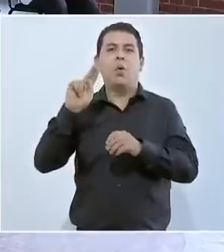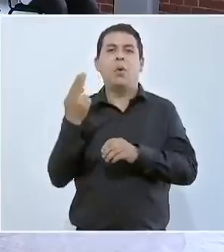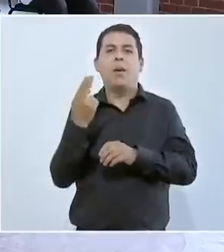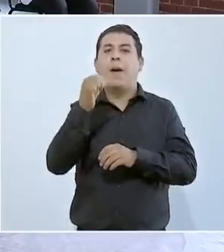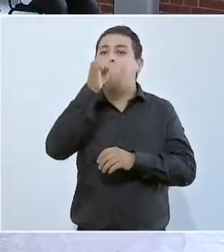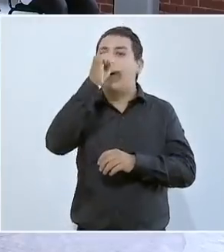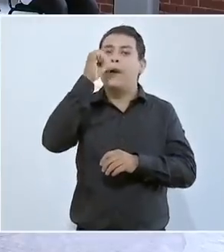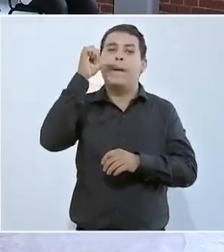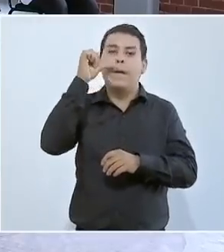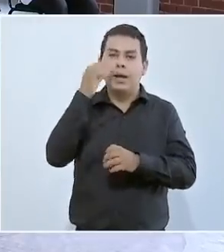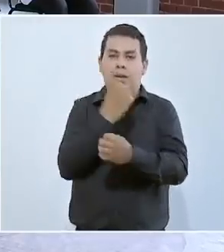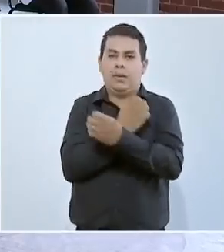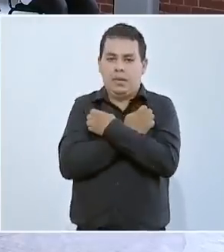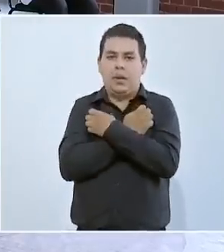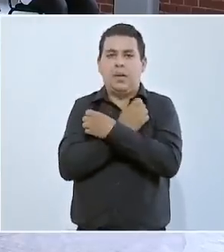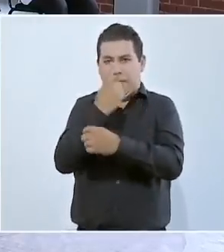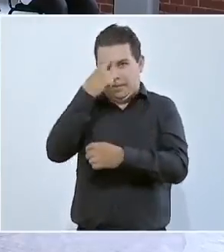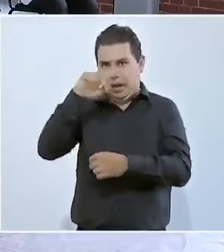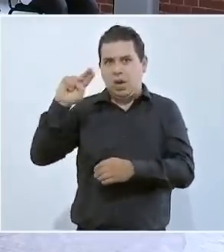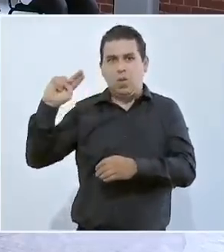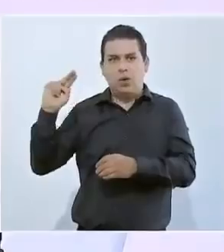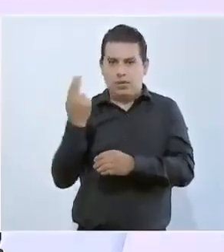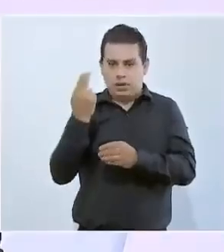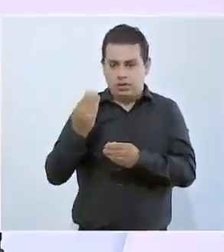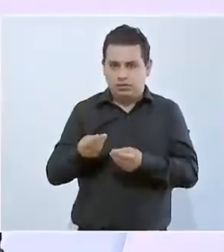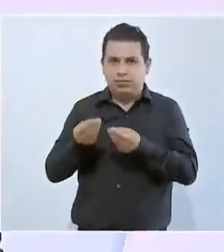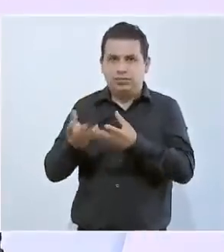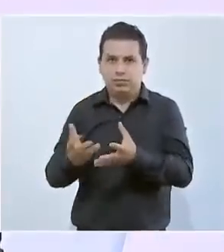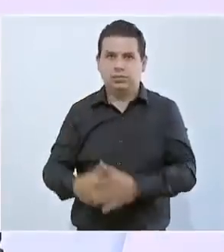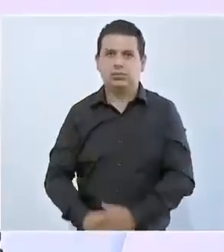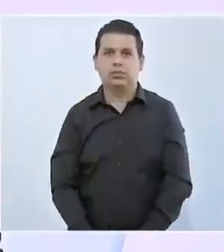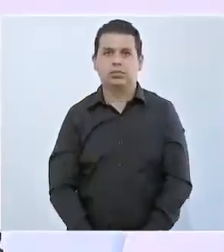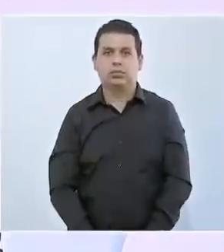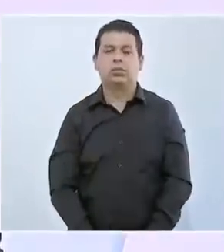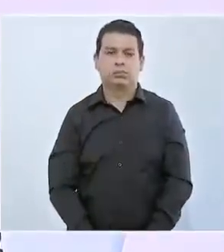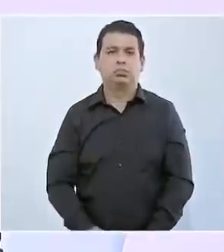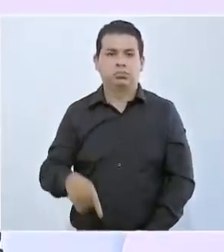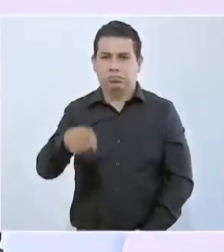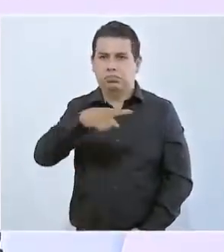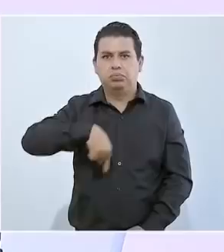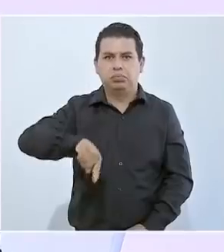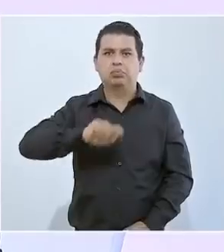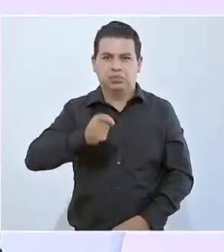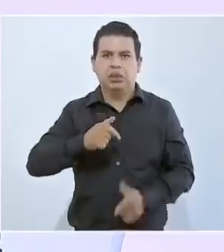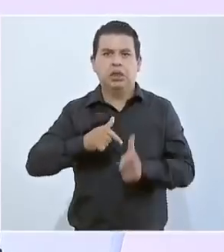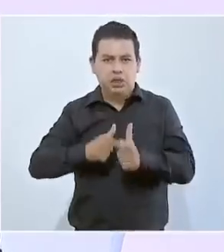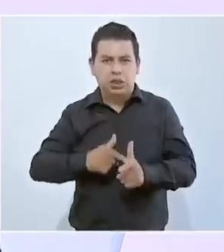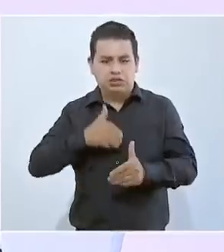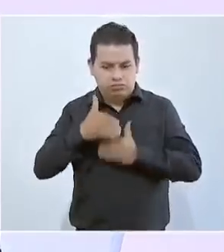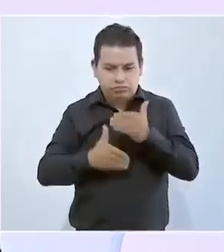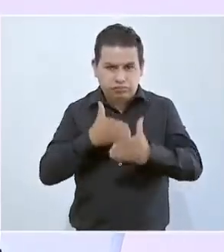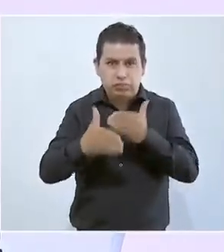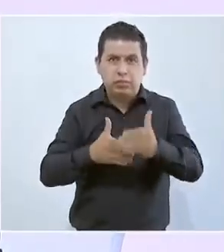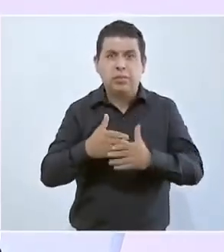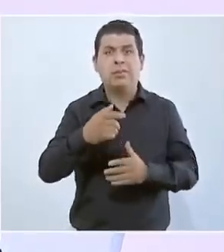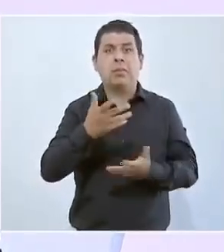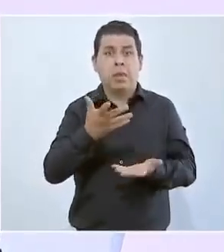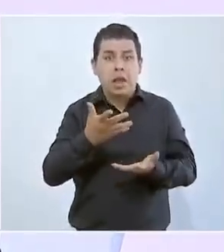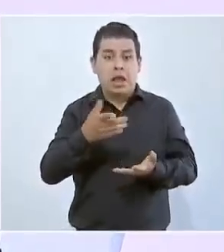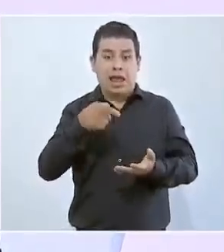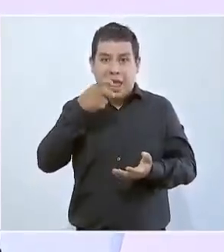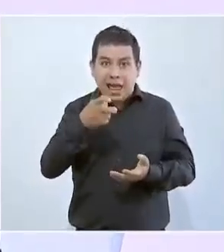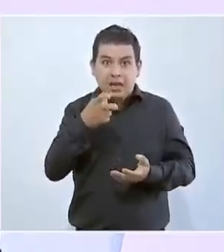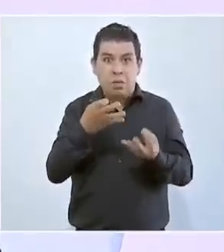educación superior. Vamos avanzando para que se acerque la